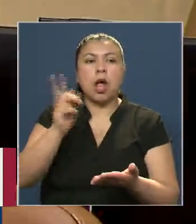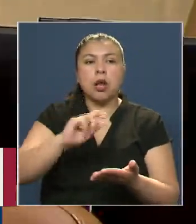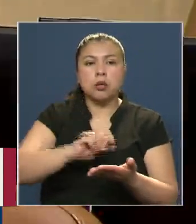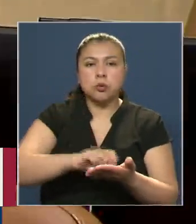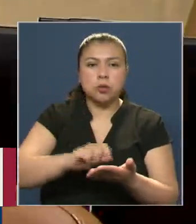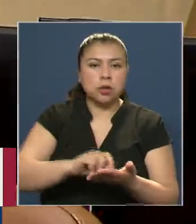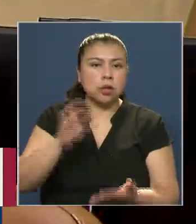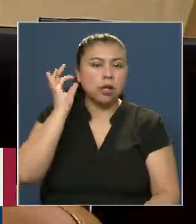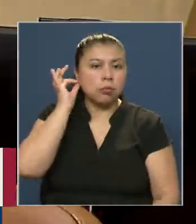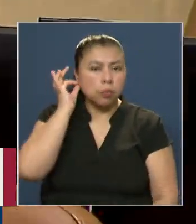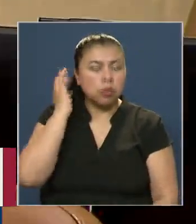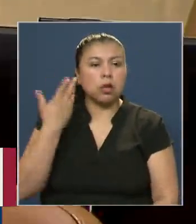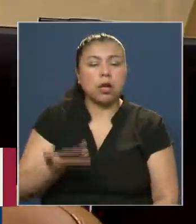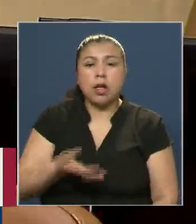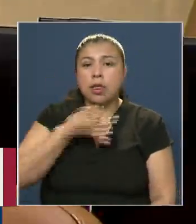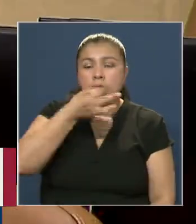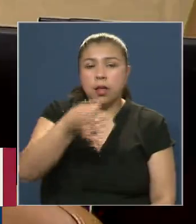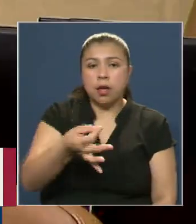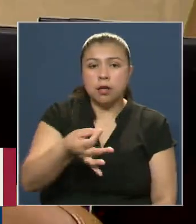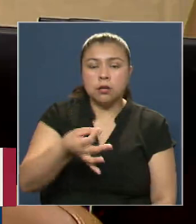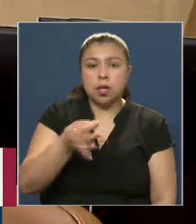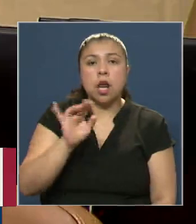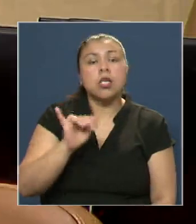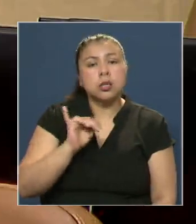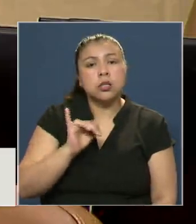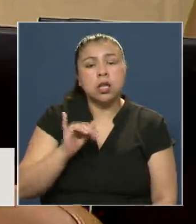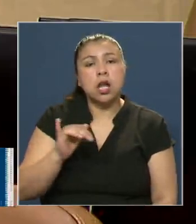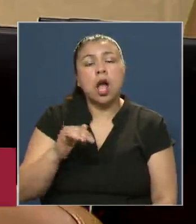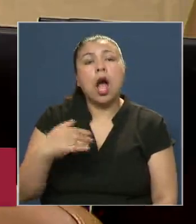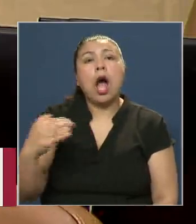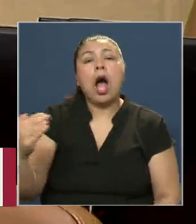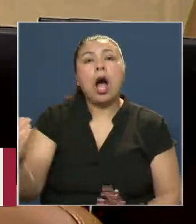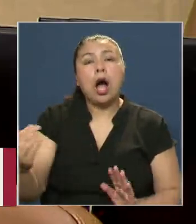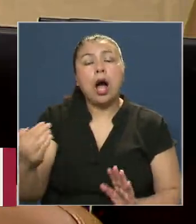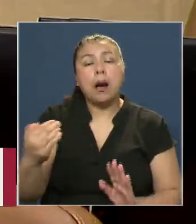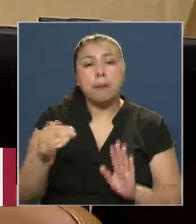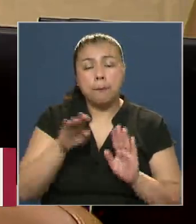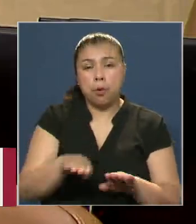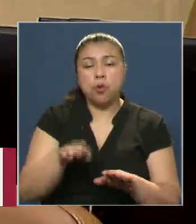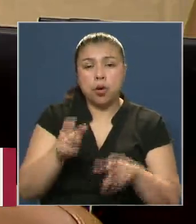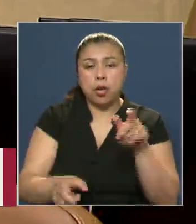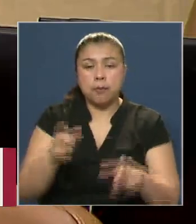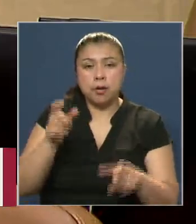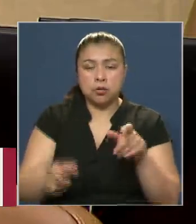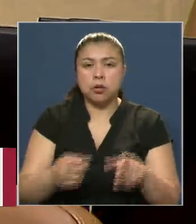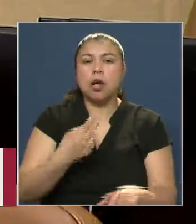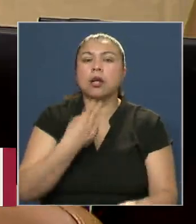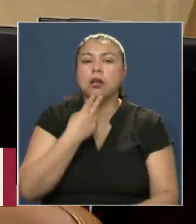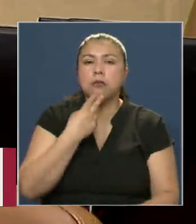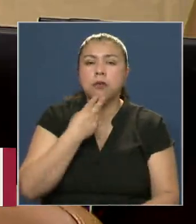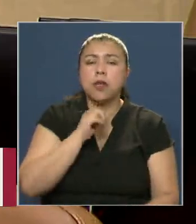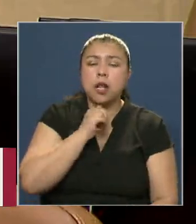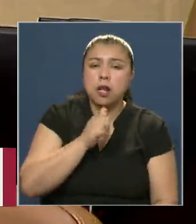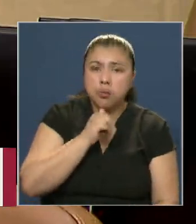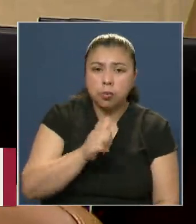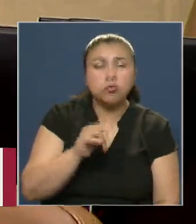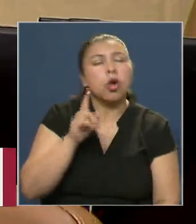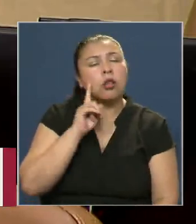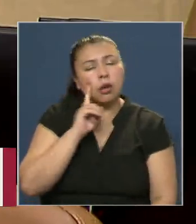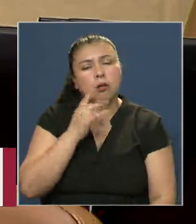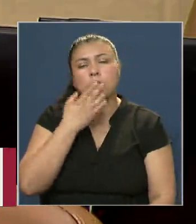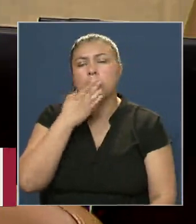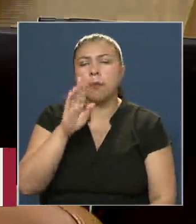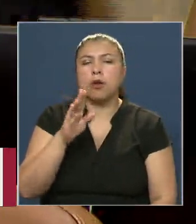Primero que nada, quiero decir que apoyo la idea de ayudar a las personas que viven en la pobreza tengan una vida